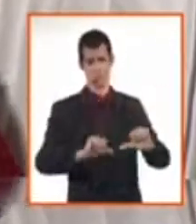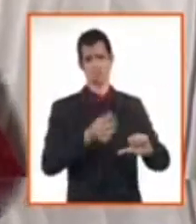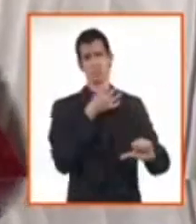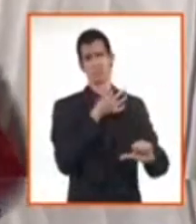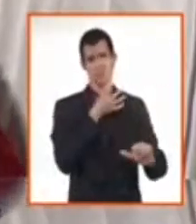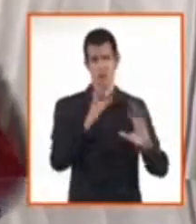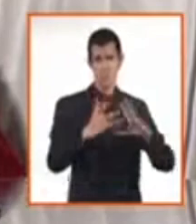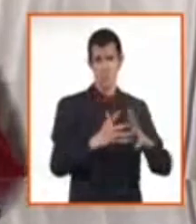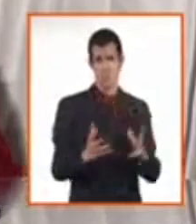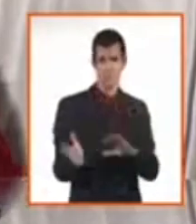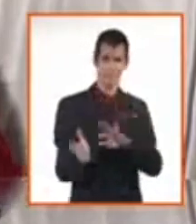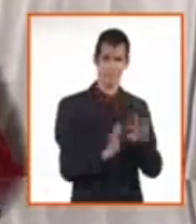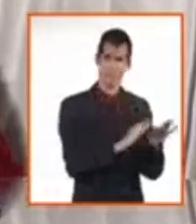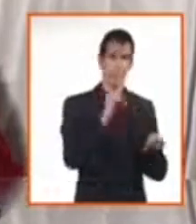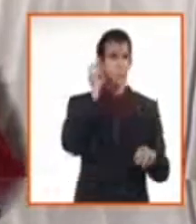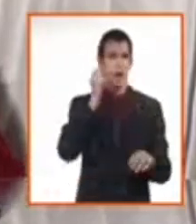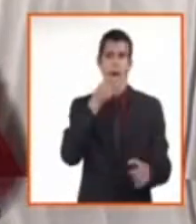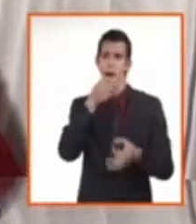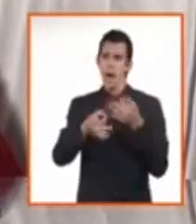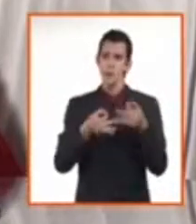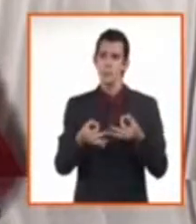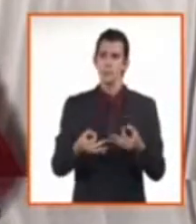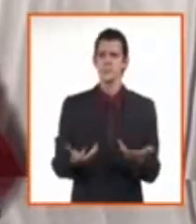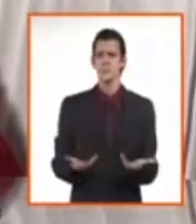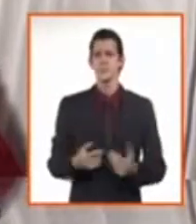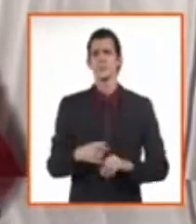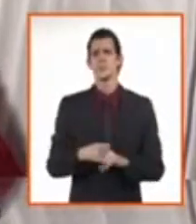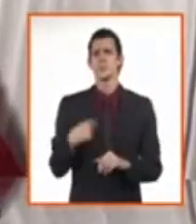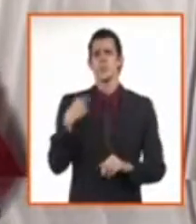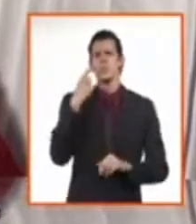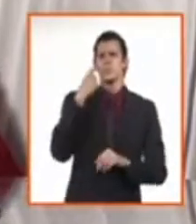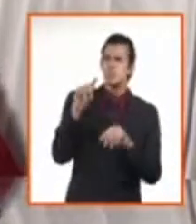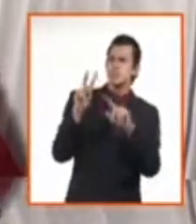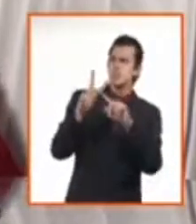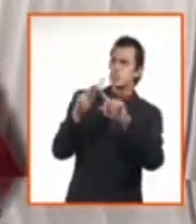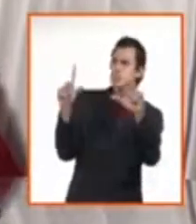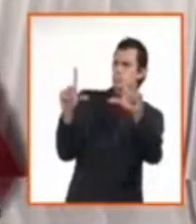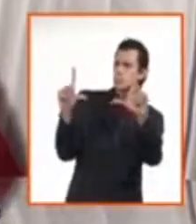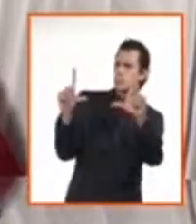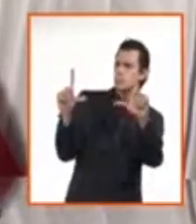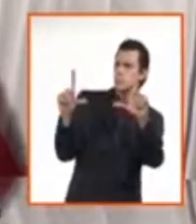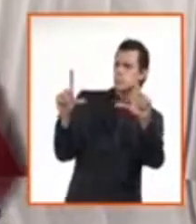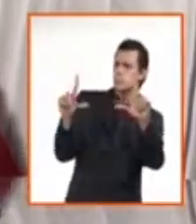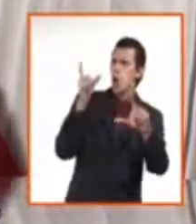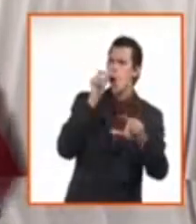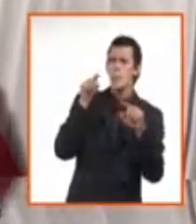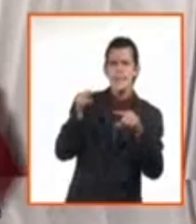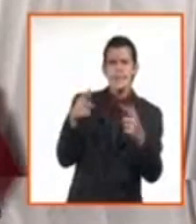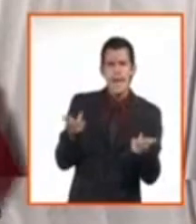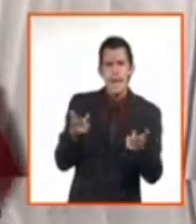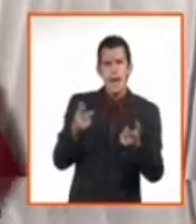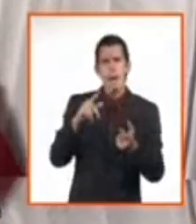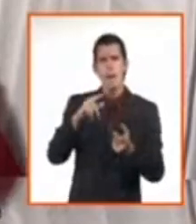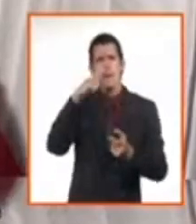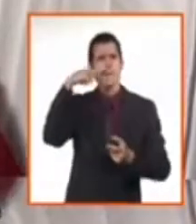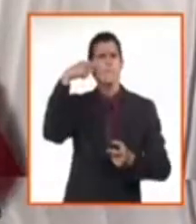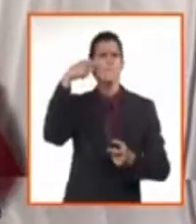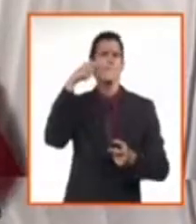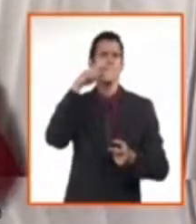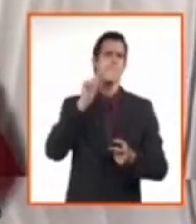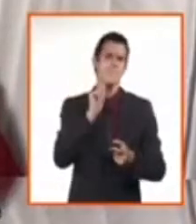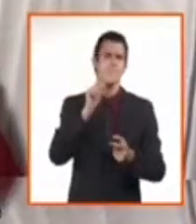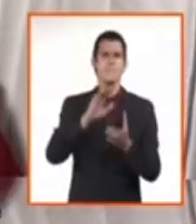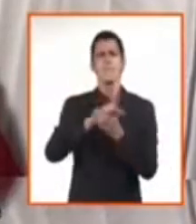maduros que por eso yo lo conectaba con aquella conferencia monetaria donde martí digo que el que quiera ser libre en